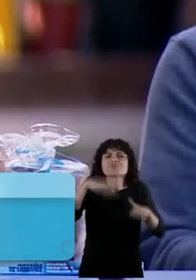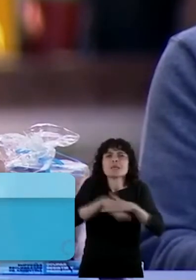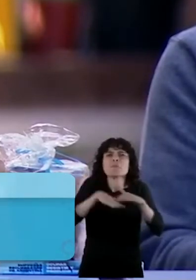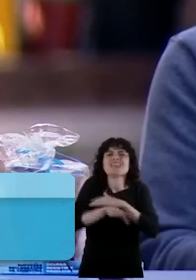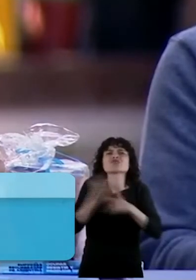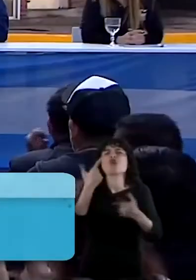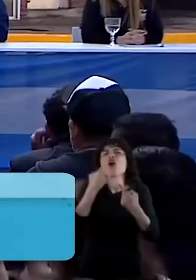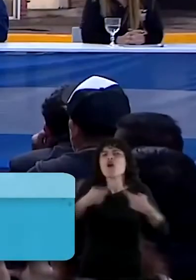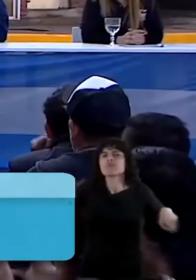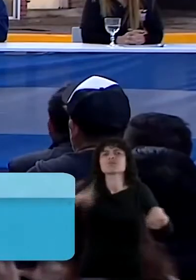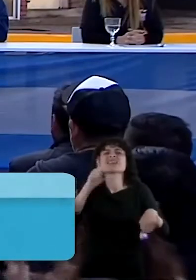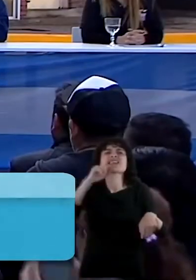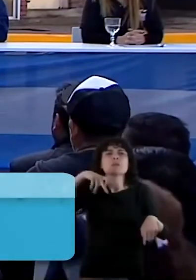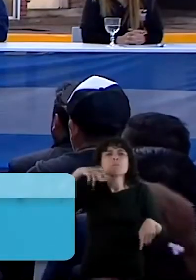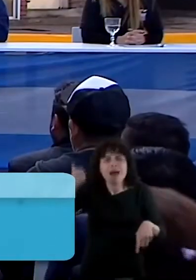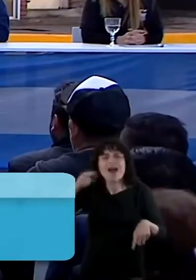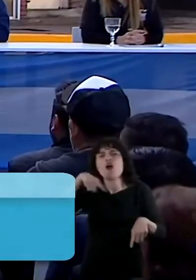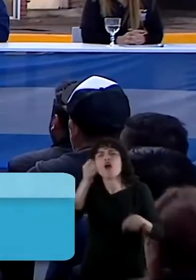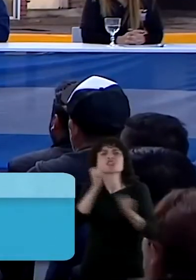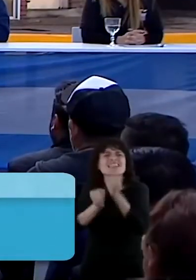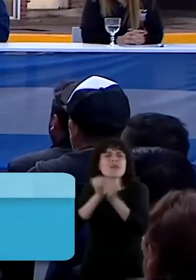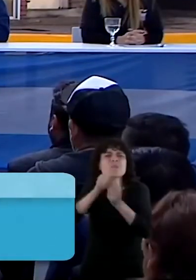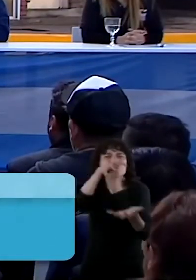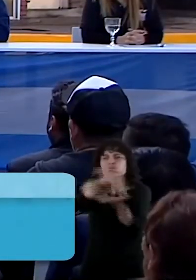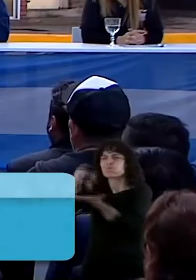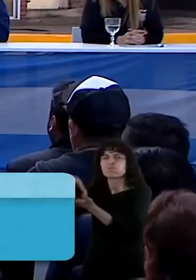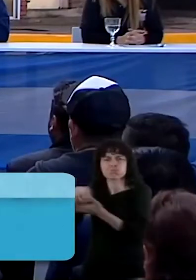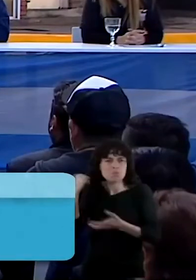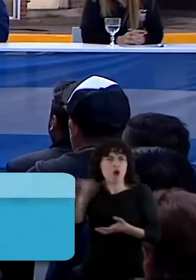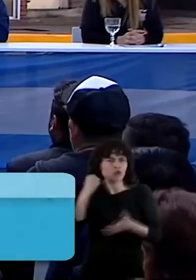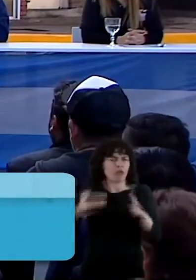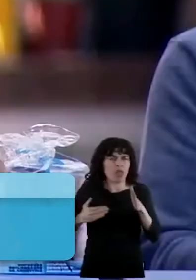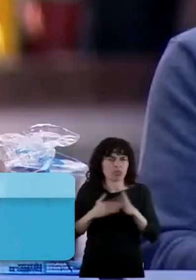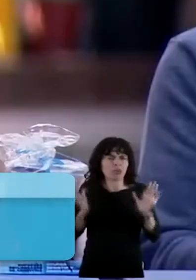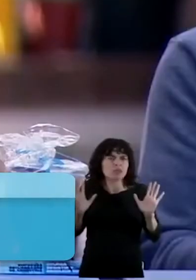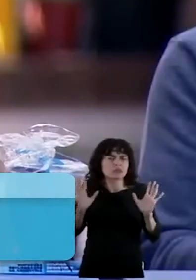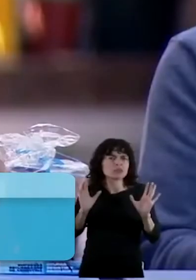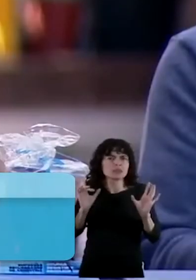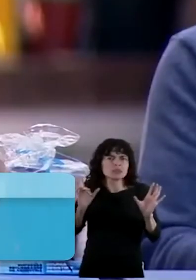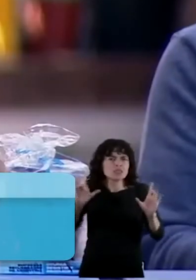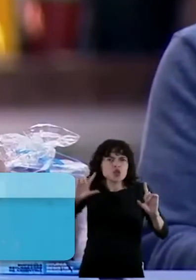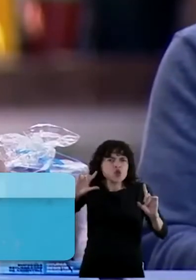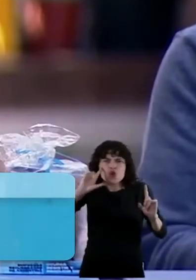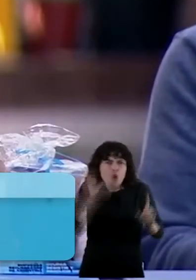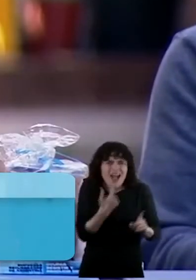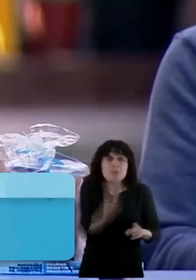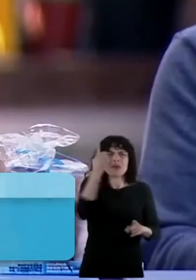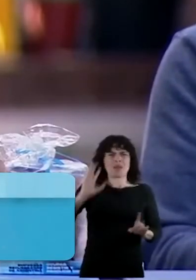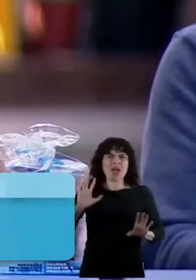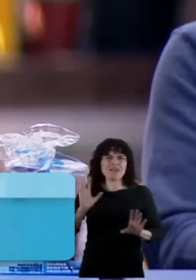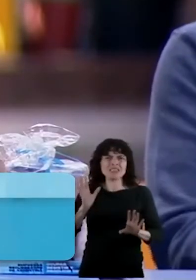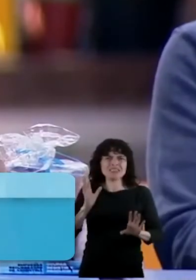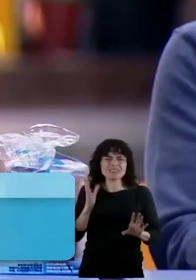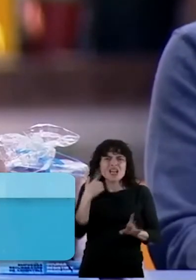estaba IMPA, estaban empresas importantes, que era un fenómeno que nunca habíamos vivido.